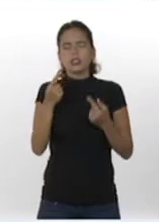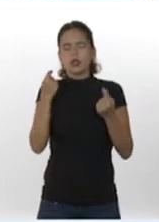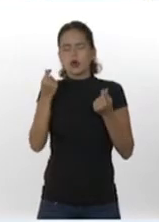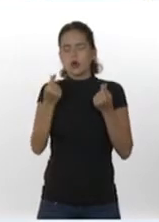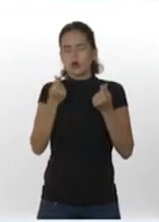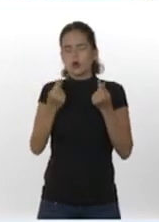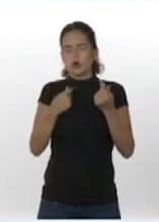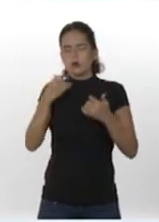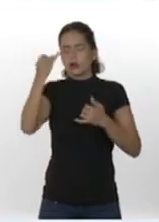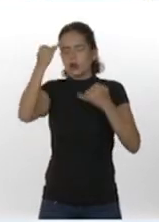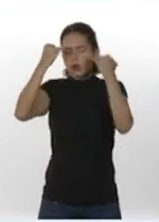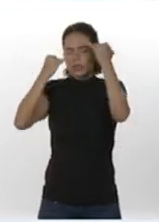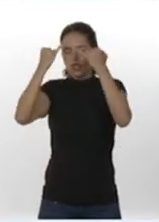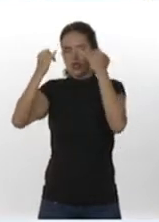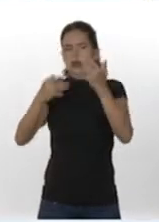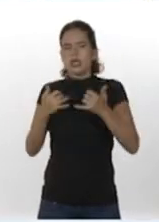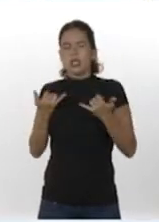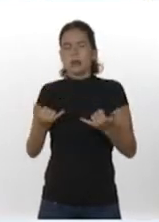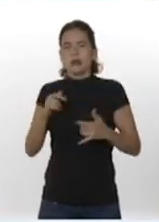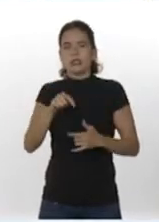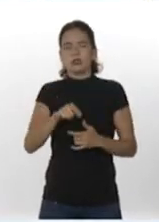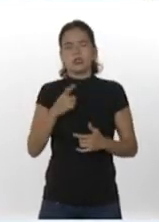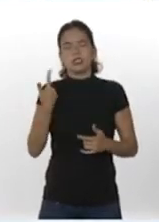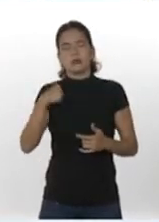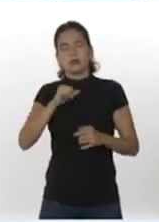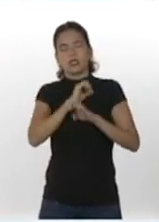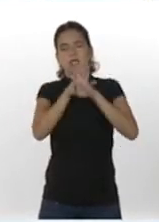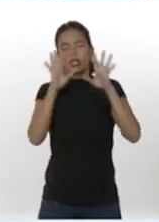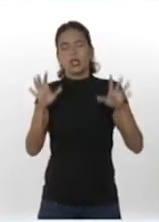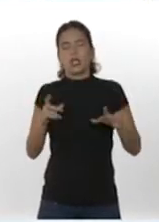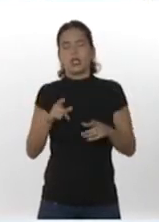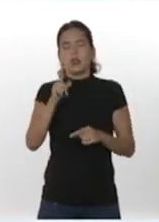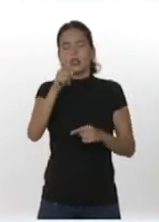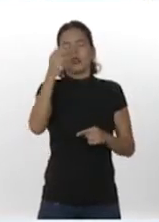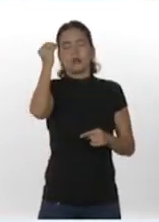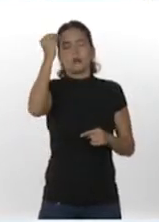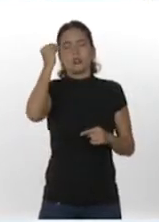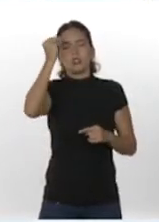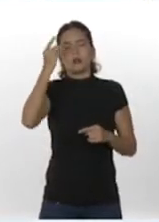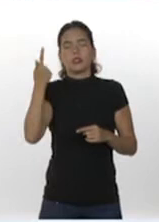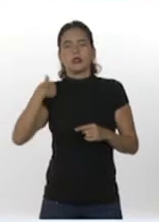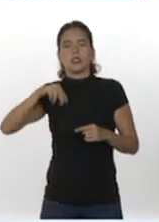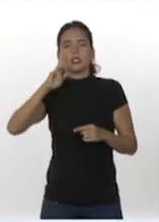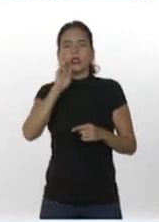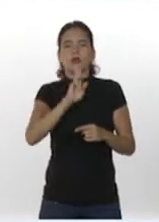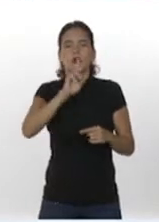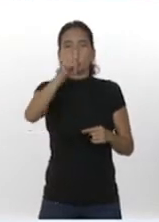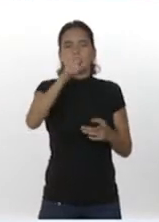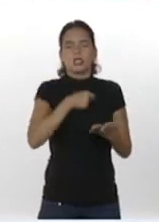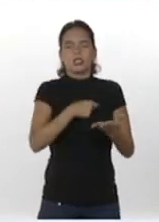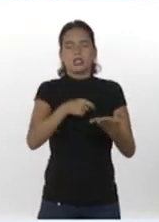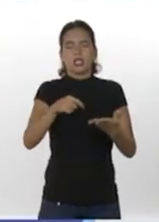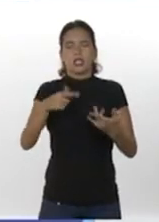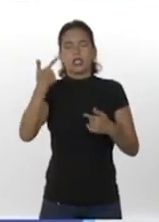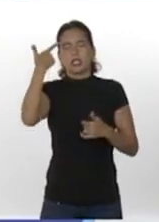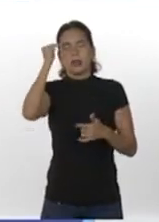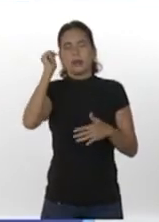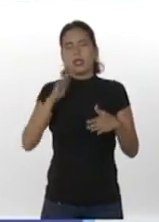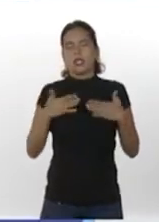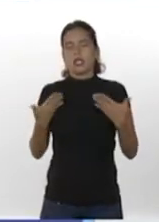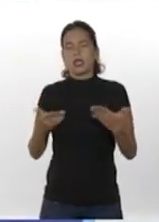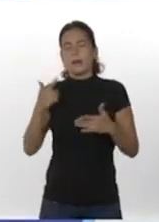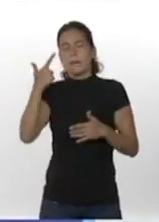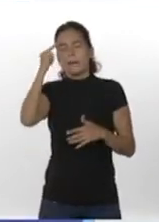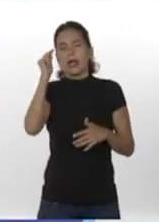intelectuales. ¿Qué sucede en la actualidad? Debemos tomar en cuenta esos pensamientos que tenía el Libertador en esa carta. ¿Para qué?